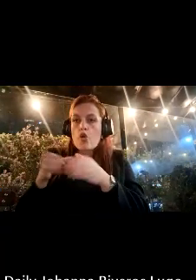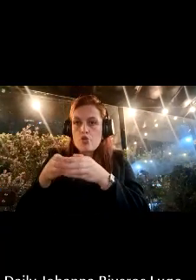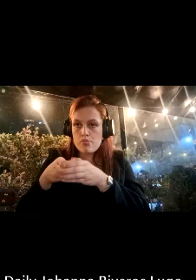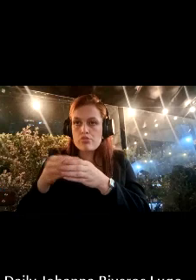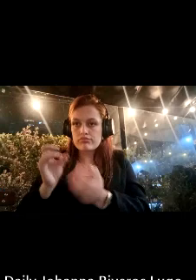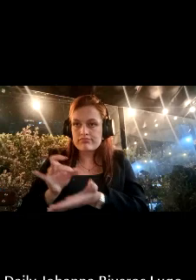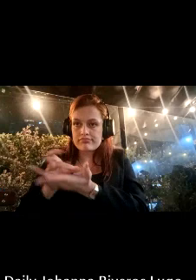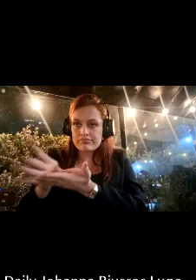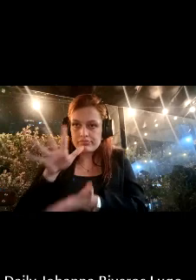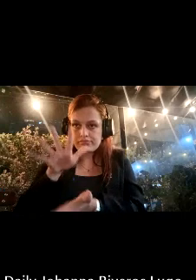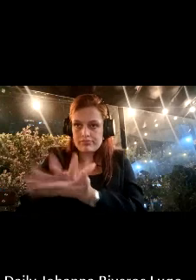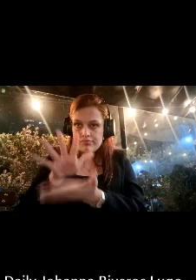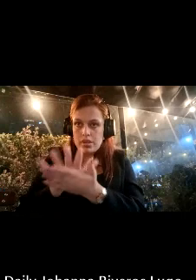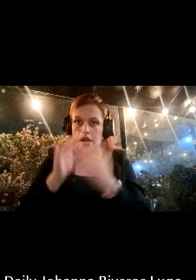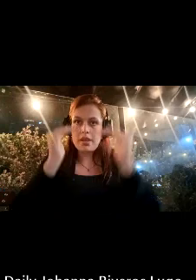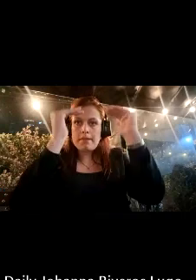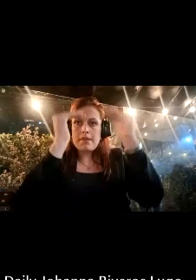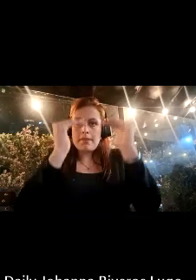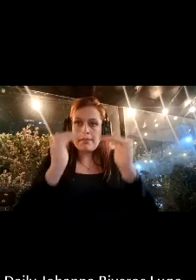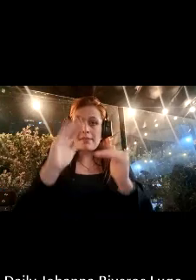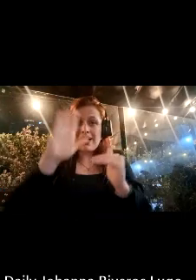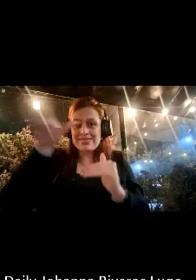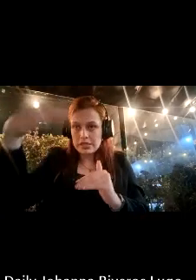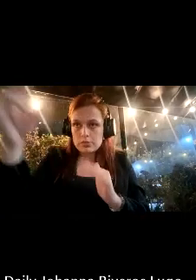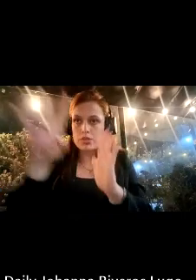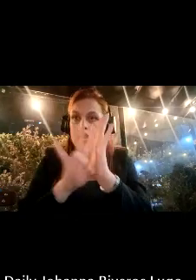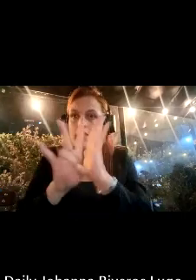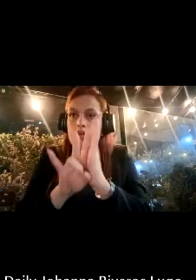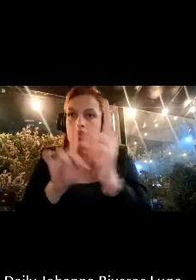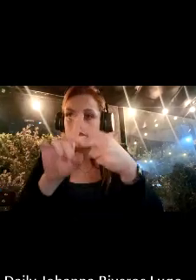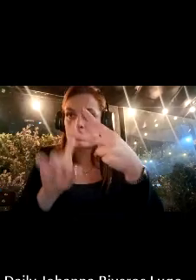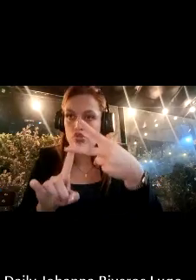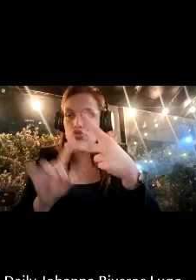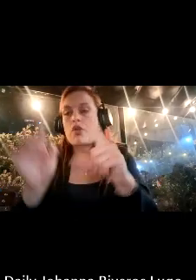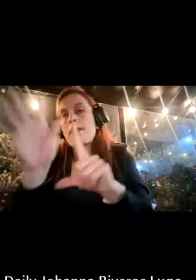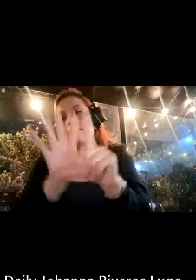sus actividades y pues lo revisemos